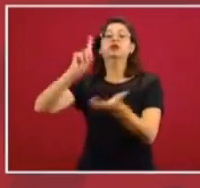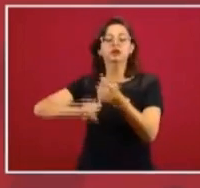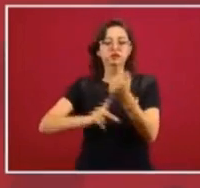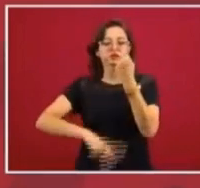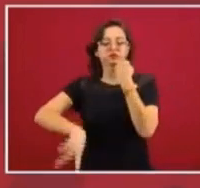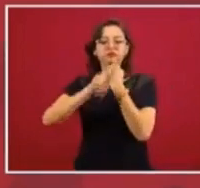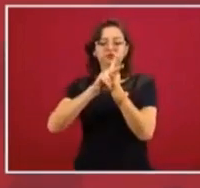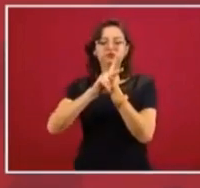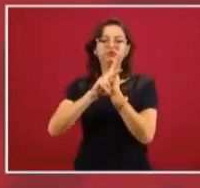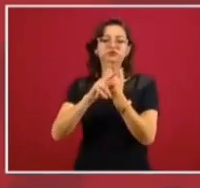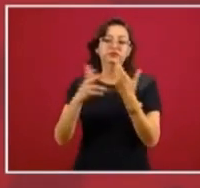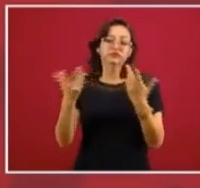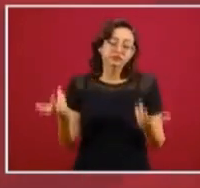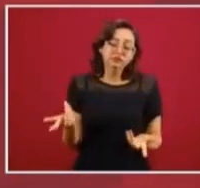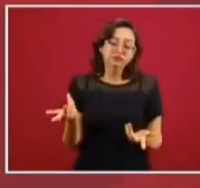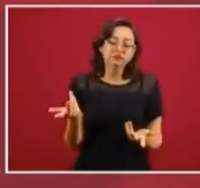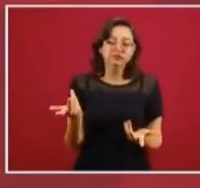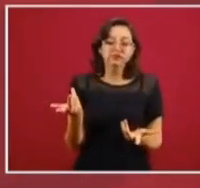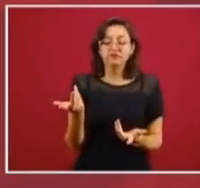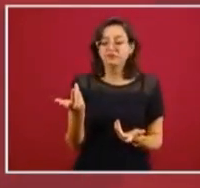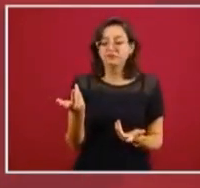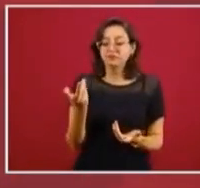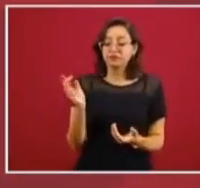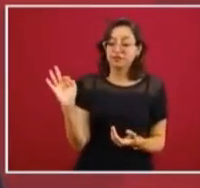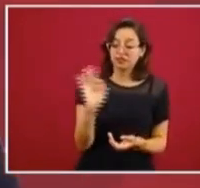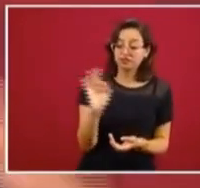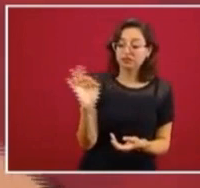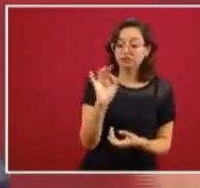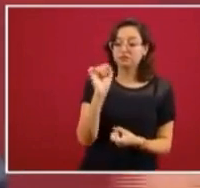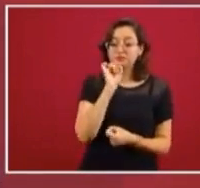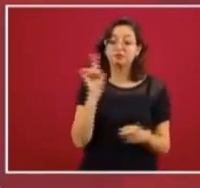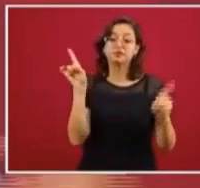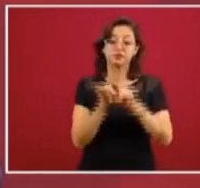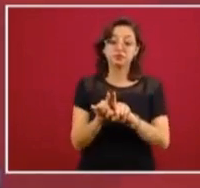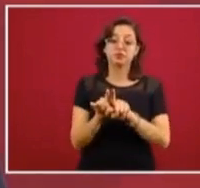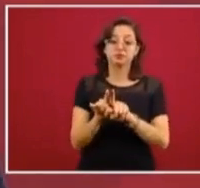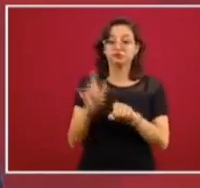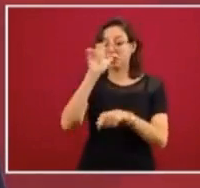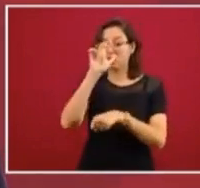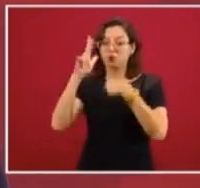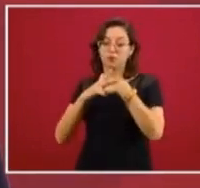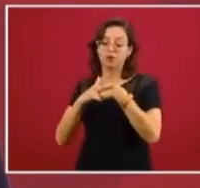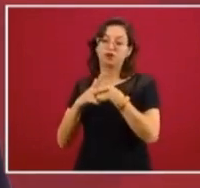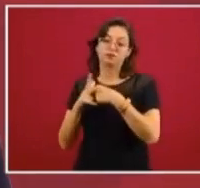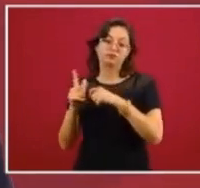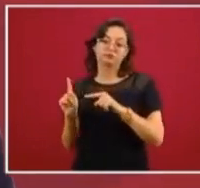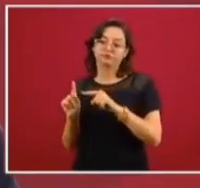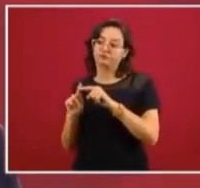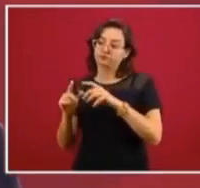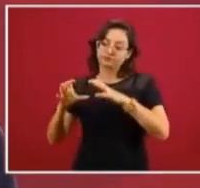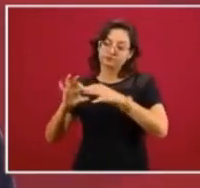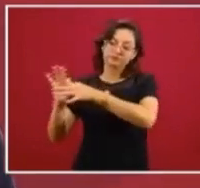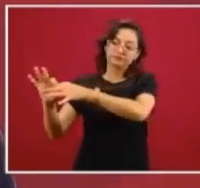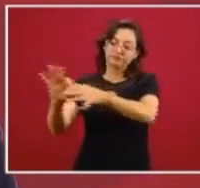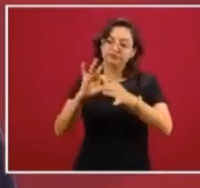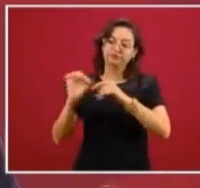y probablemente, esto no conozco que esté formalmente documentado, incluso en los distintos países que conforman la Unión